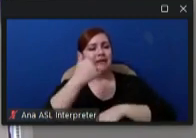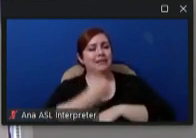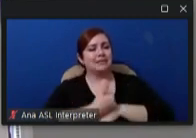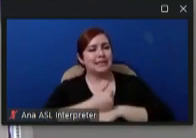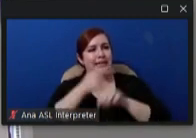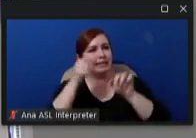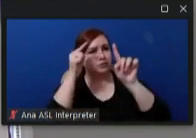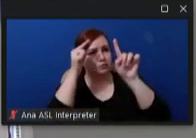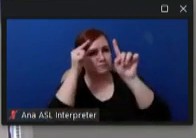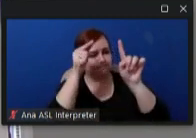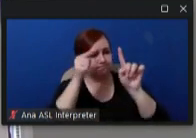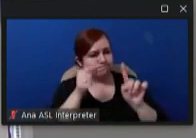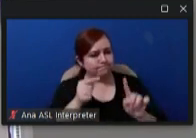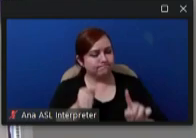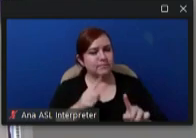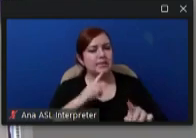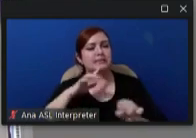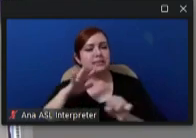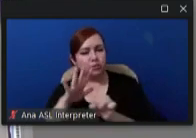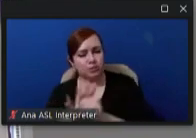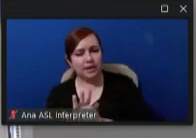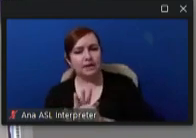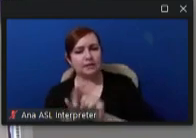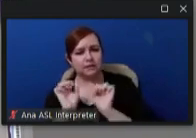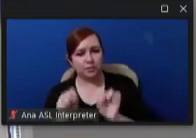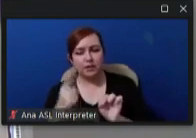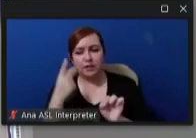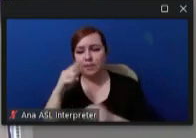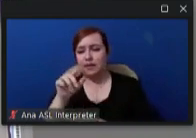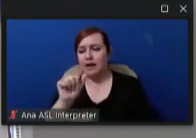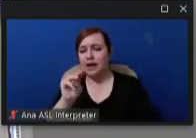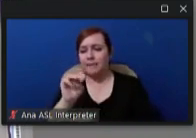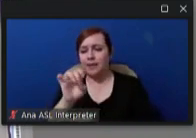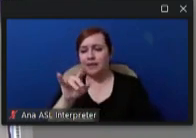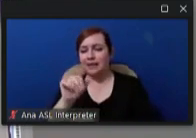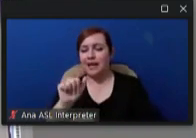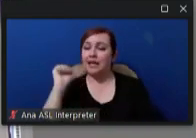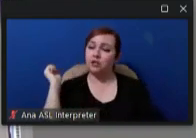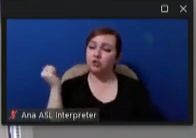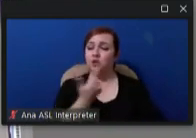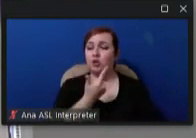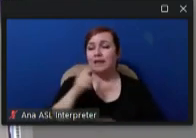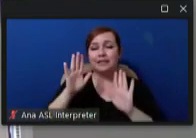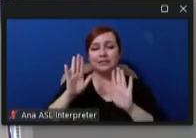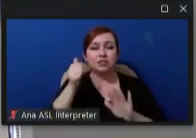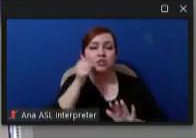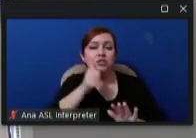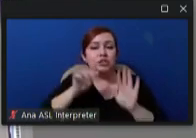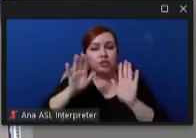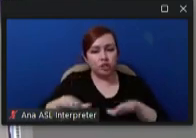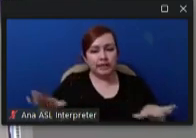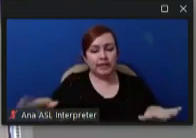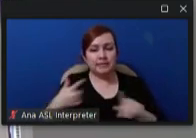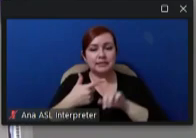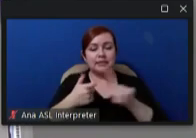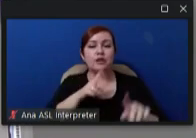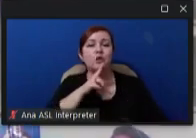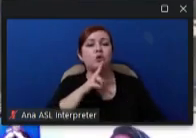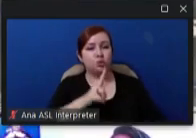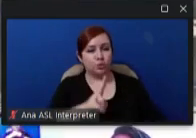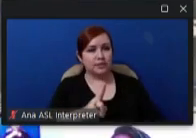asegurarnos que se cumplan para Amelia y para toda la niñez hondureña. el respeto,